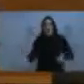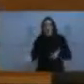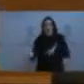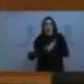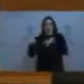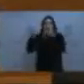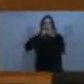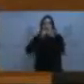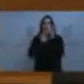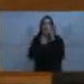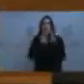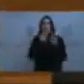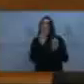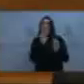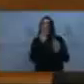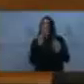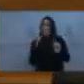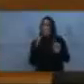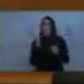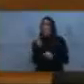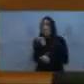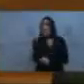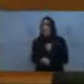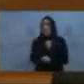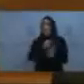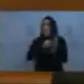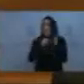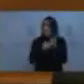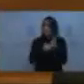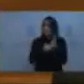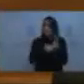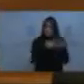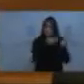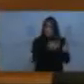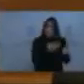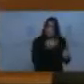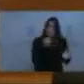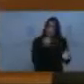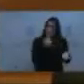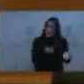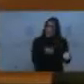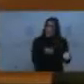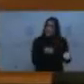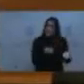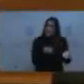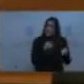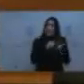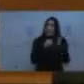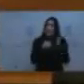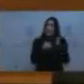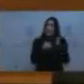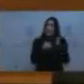materia, y finalmente, que no por último, mintió usted cuando afirmó que el Hospital del Oriente de Asturias no solo no iba a desmantelarse, sino